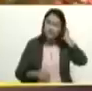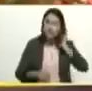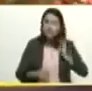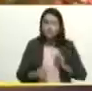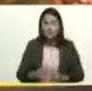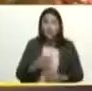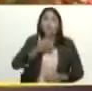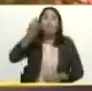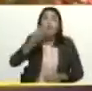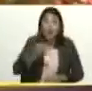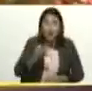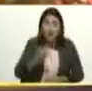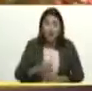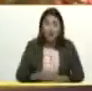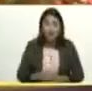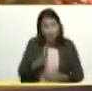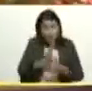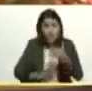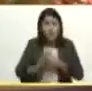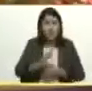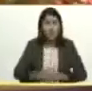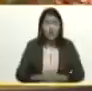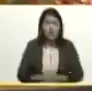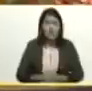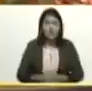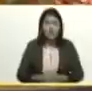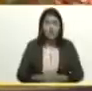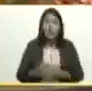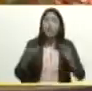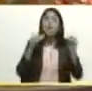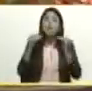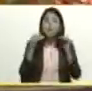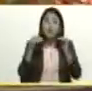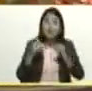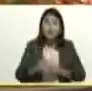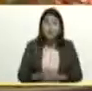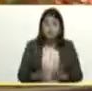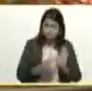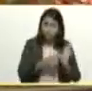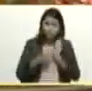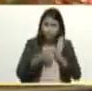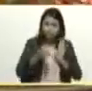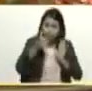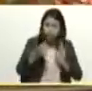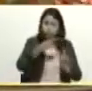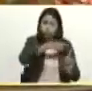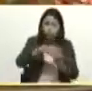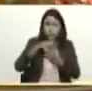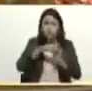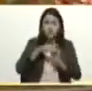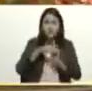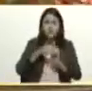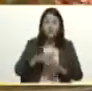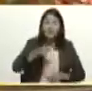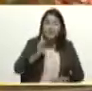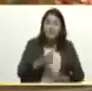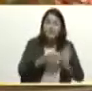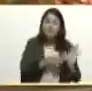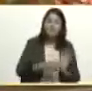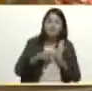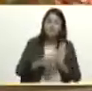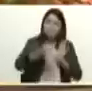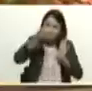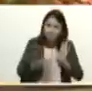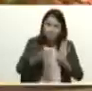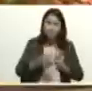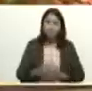honestidad, con humildad, con modestia, con ética, con ejemplo. Demos el ejemplo para